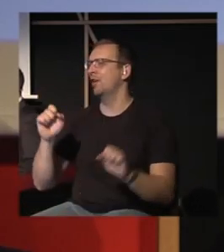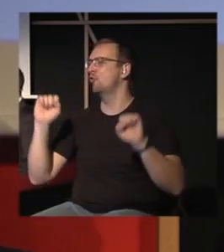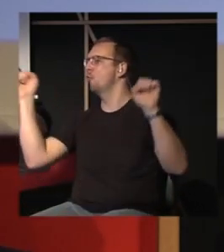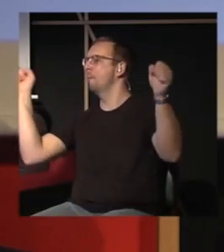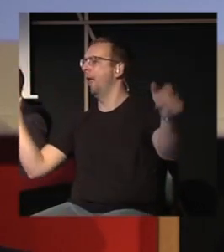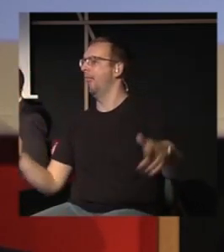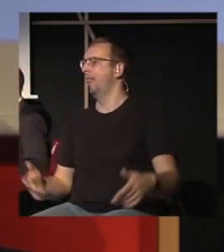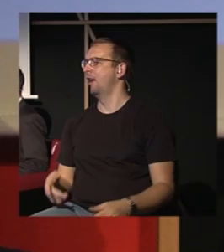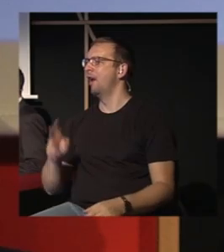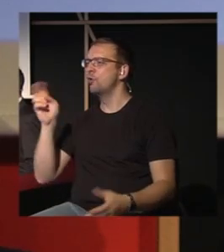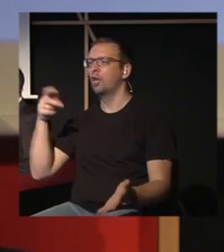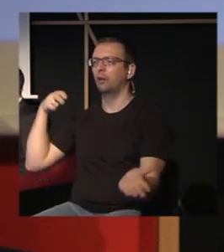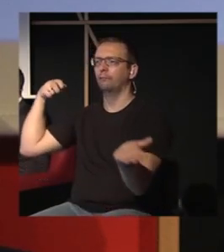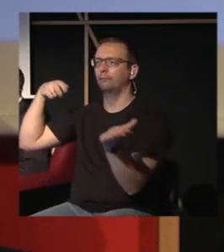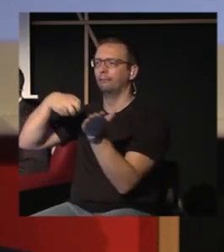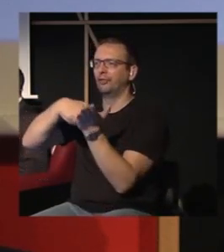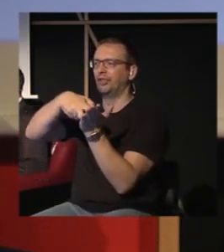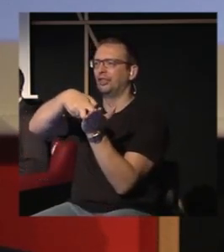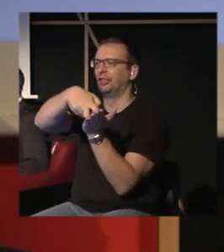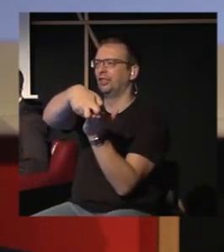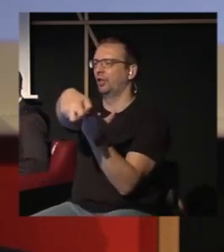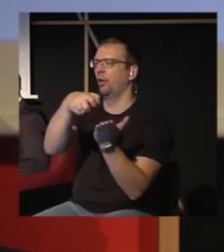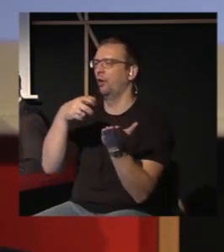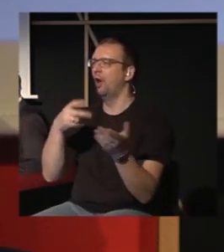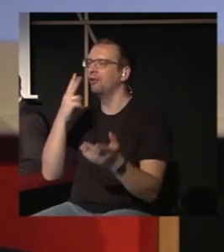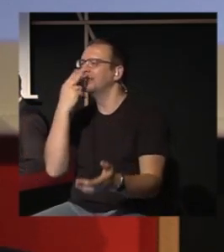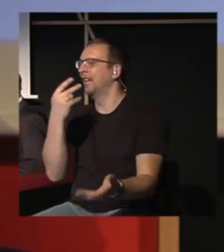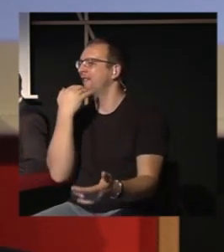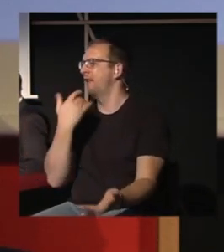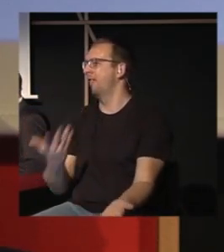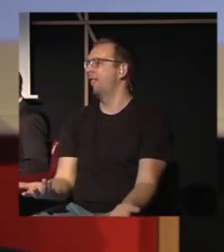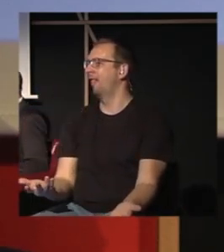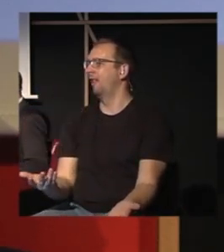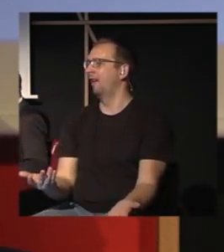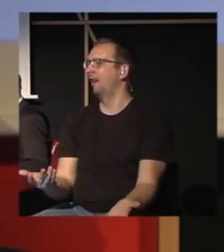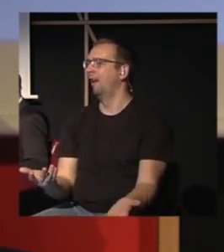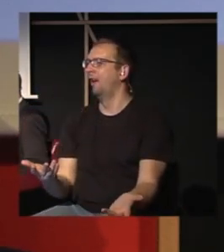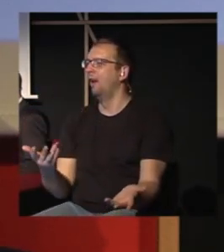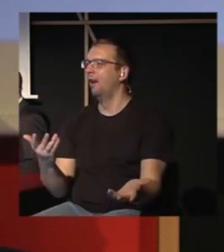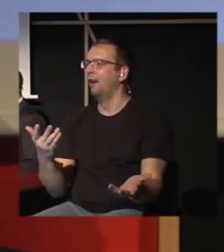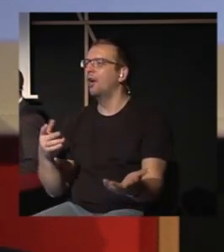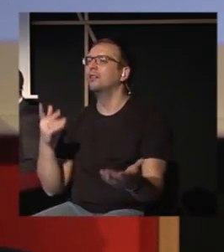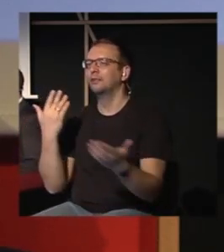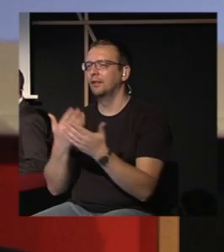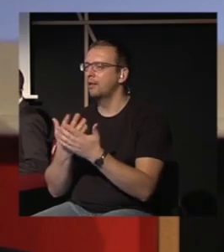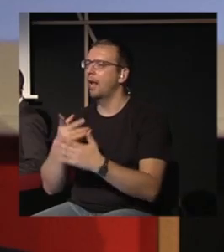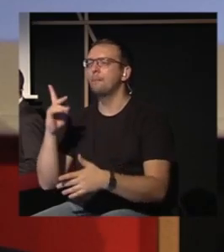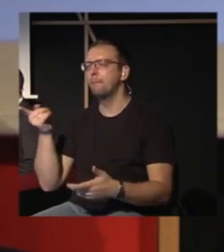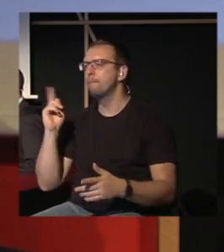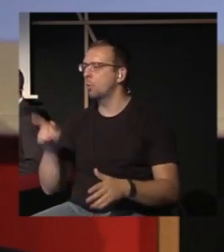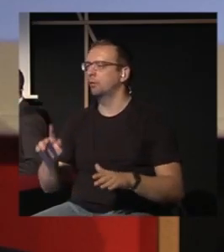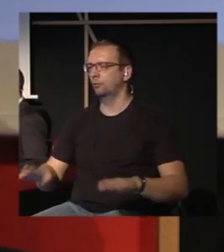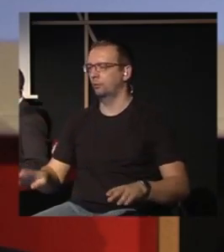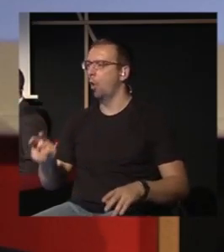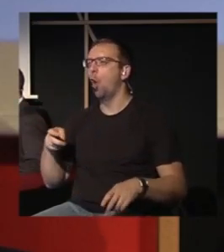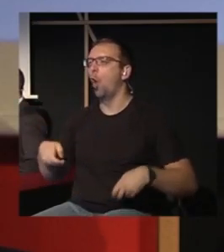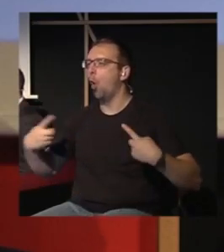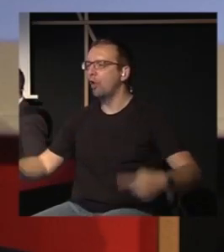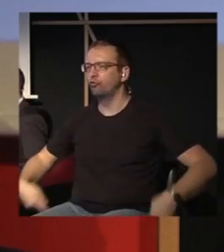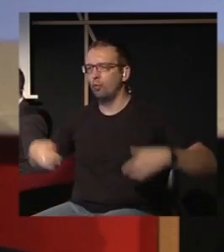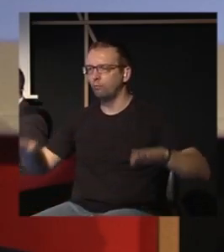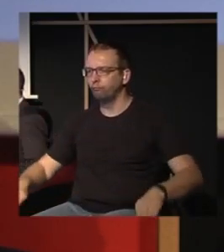que ellos puedan ver mejor y seguir el partido. Todavía nos quedan más por hacer, pero ya hemos empezado a realizarla. También hemos creado